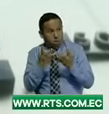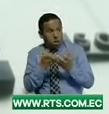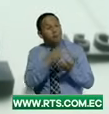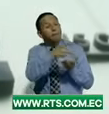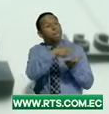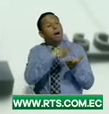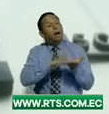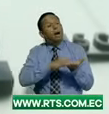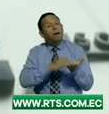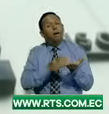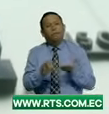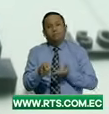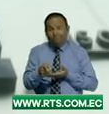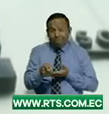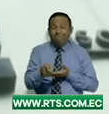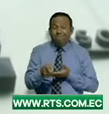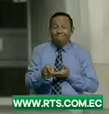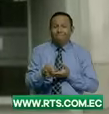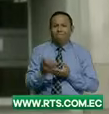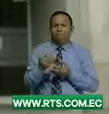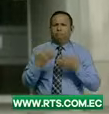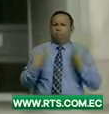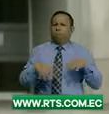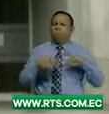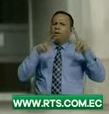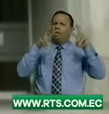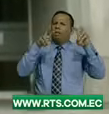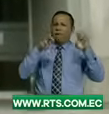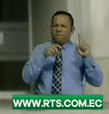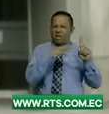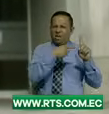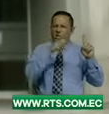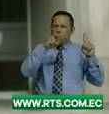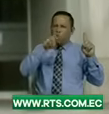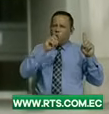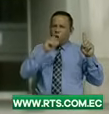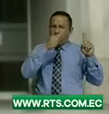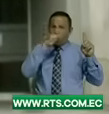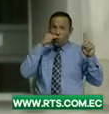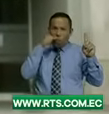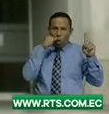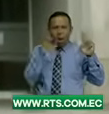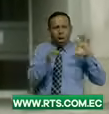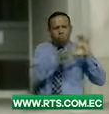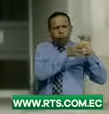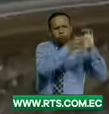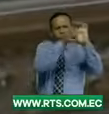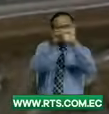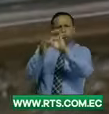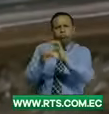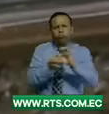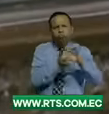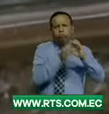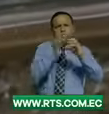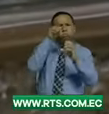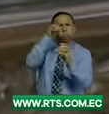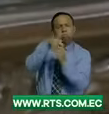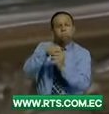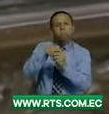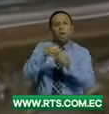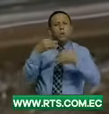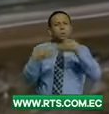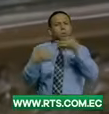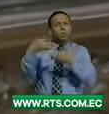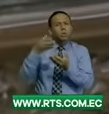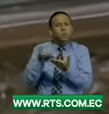El caso Metástasis continúa revelando más detalles de cómo la delincuencia organizada se incrustó en el sistema de justicia